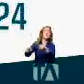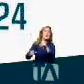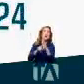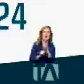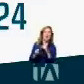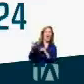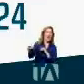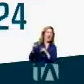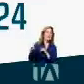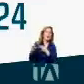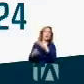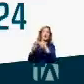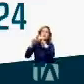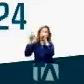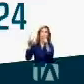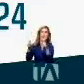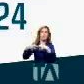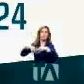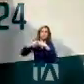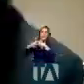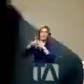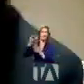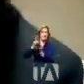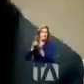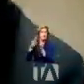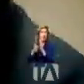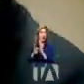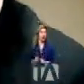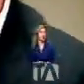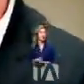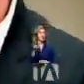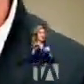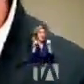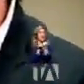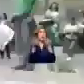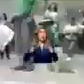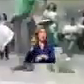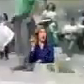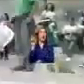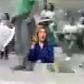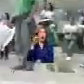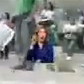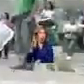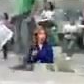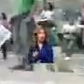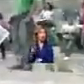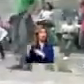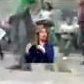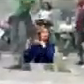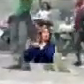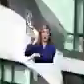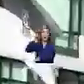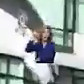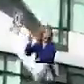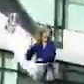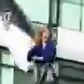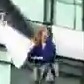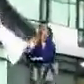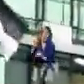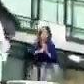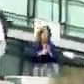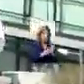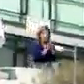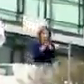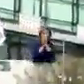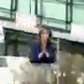Servicio de Rentas Internas como paraísos fiscales. El asambleísta César Ron cree que ahora le corresponde a la Fiscalía. La Contraloría